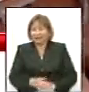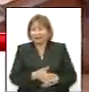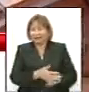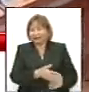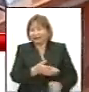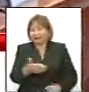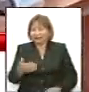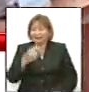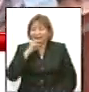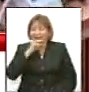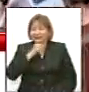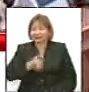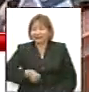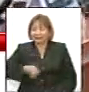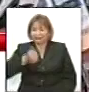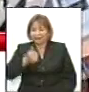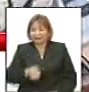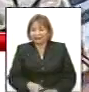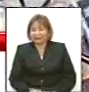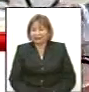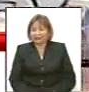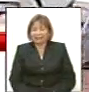Señorita directora,